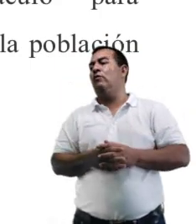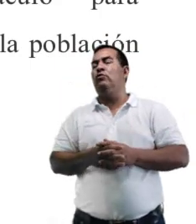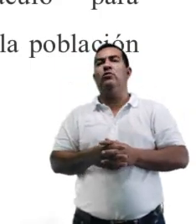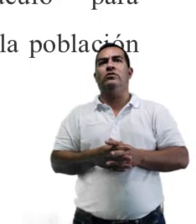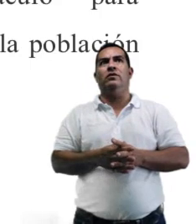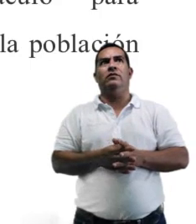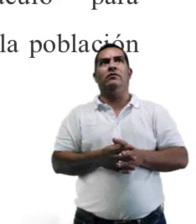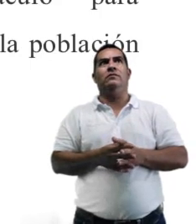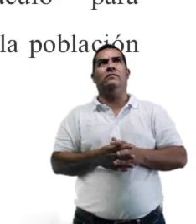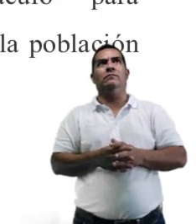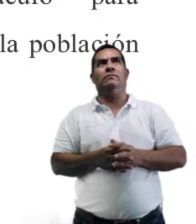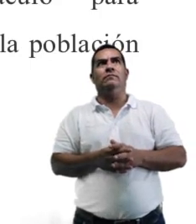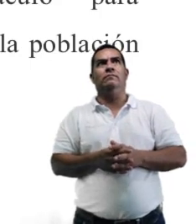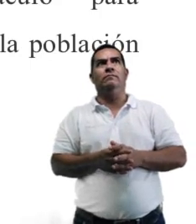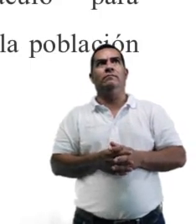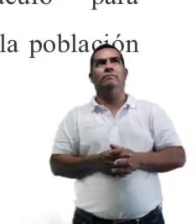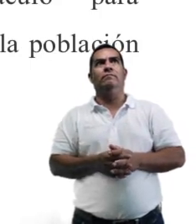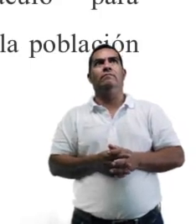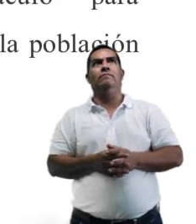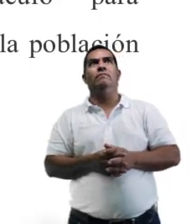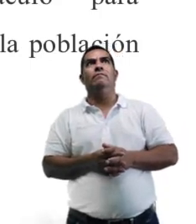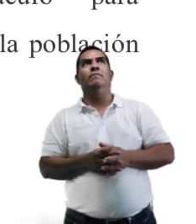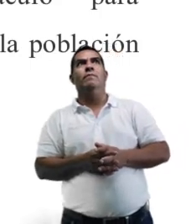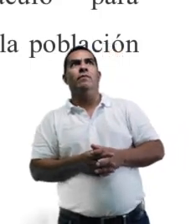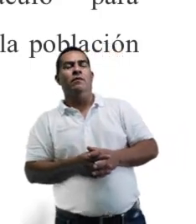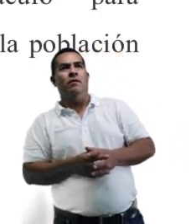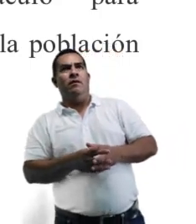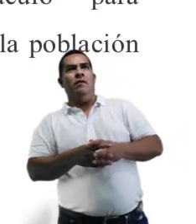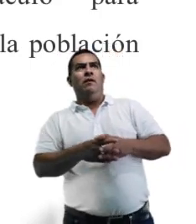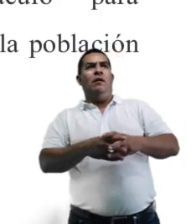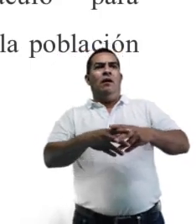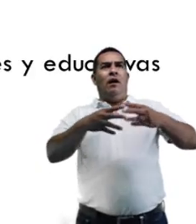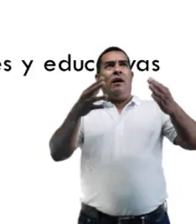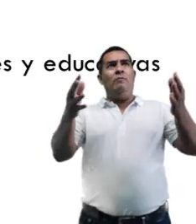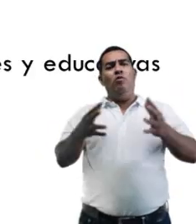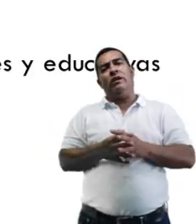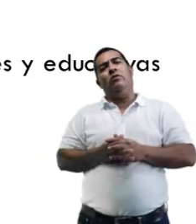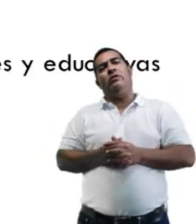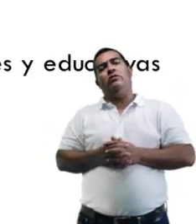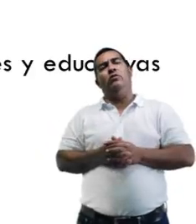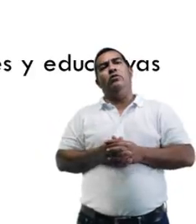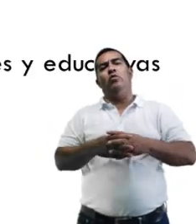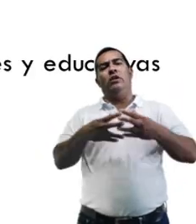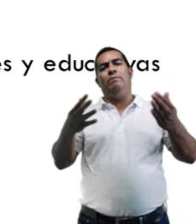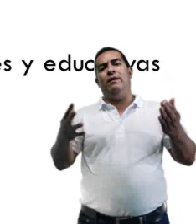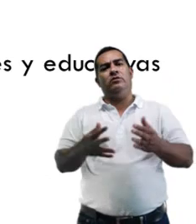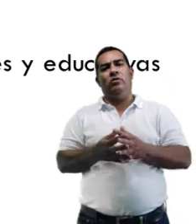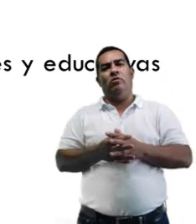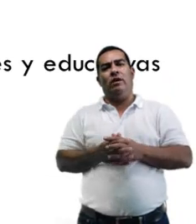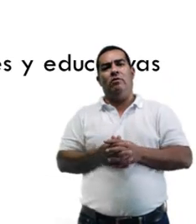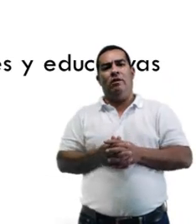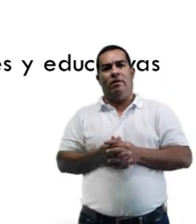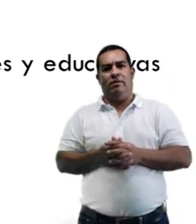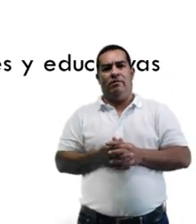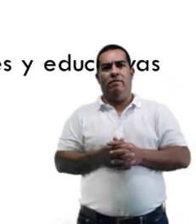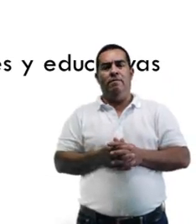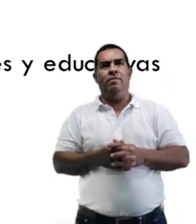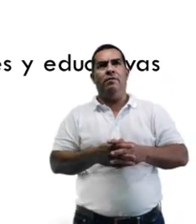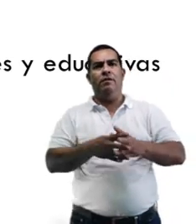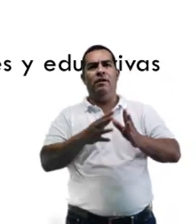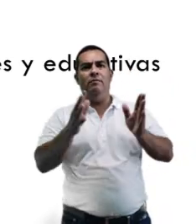vida digna a cada uno de ustedes. Hagamos un recordatorio, un repaso de lo que hemos